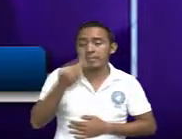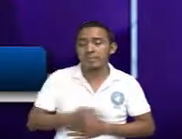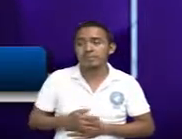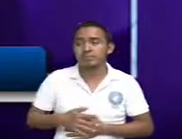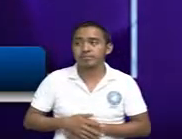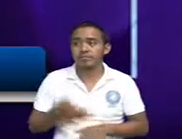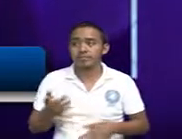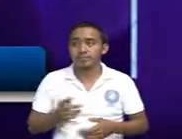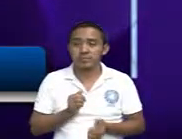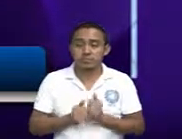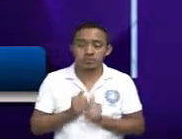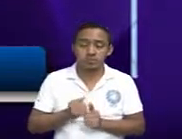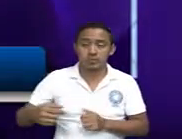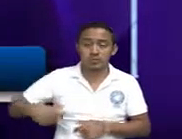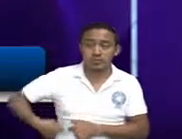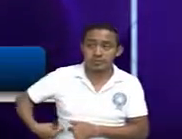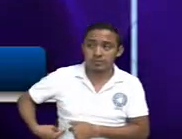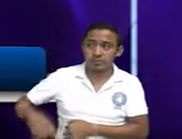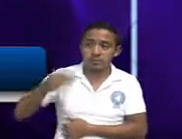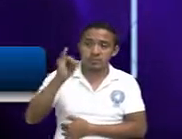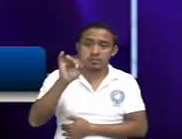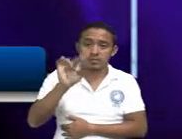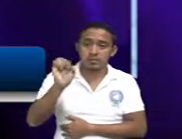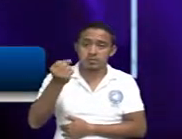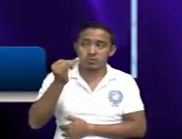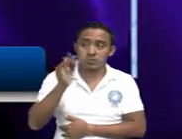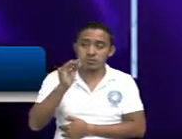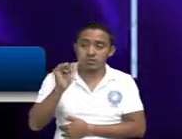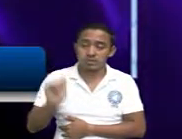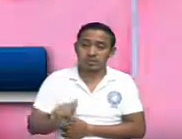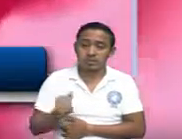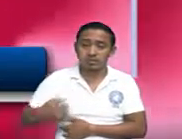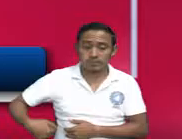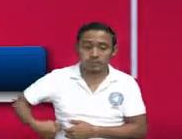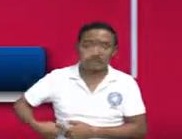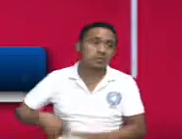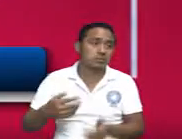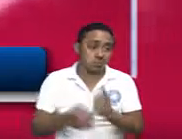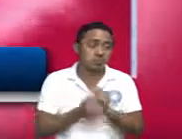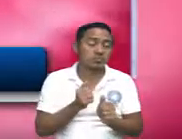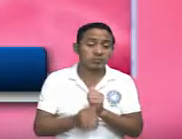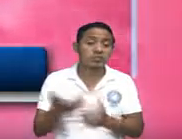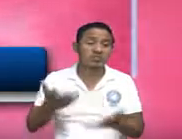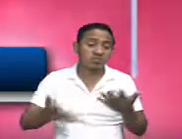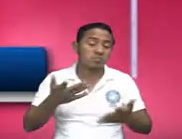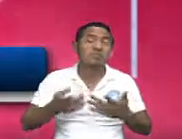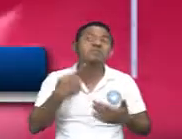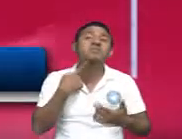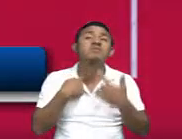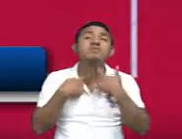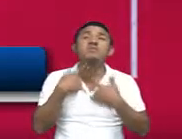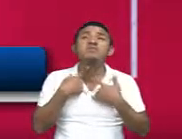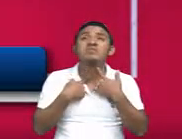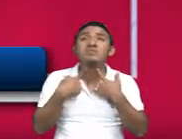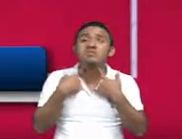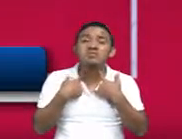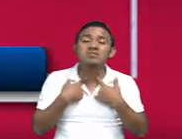por insuficiencia hepática. Todos ellos tienen alto riesgo de presentar varices esofágicas. Ahora, me dice